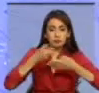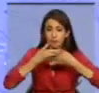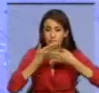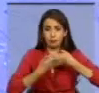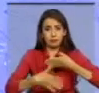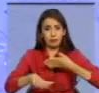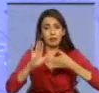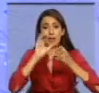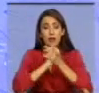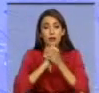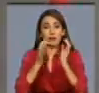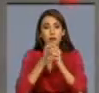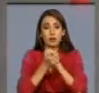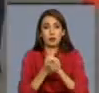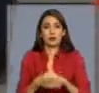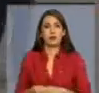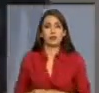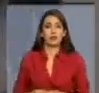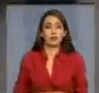noviembre.